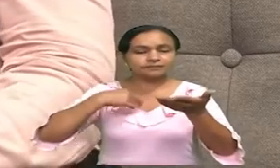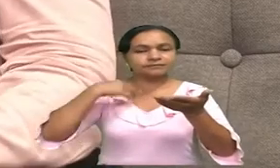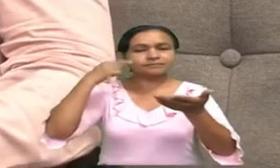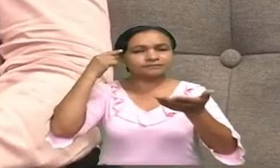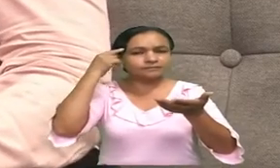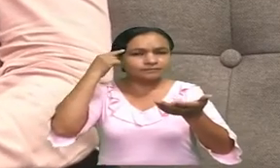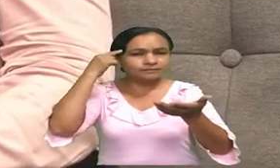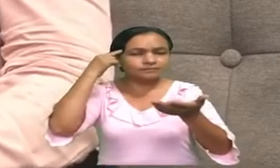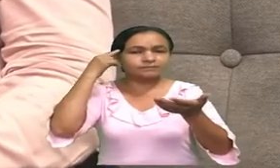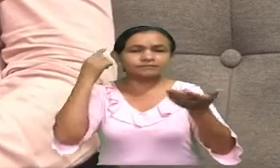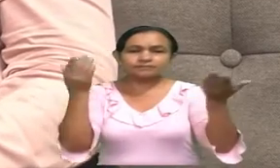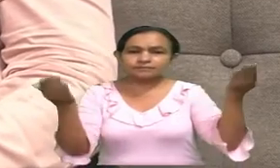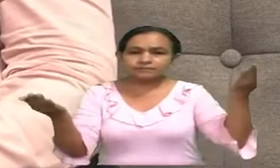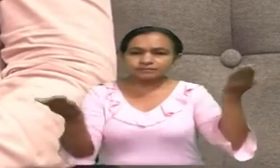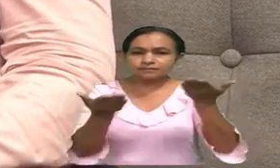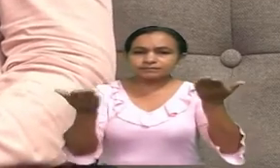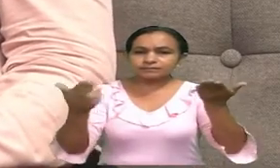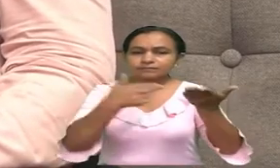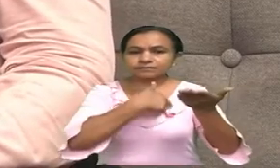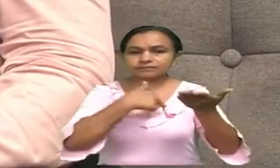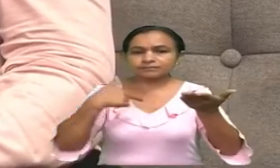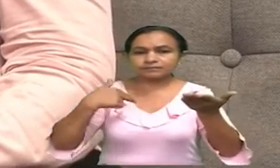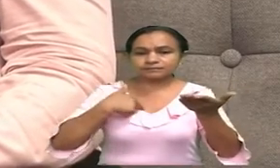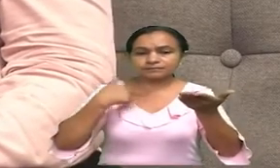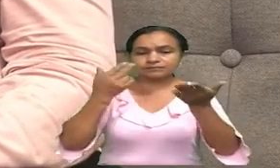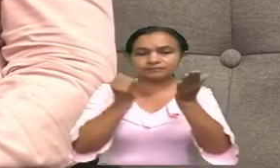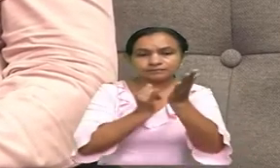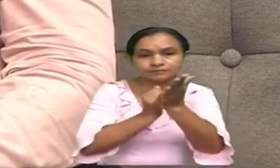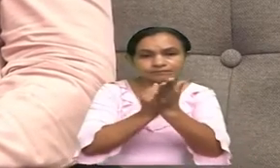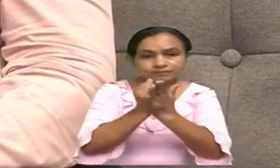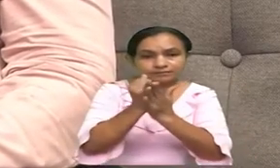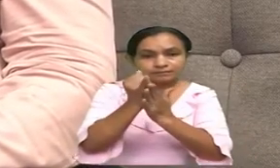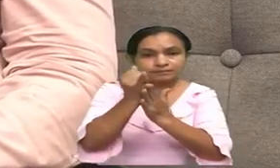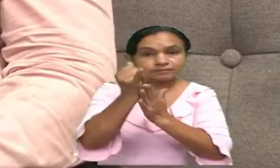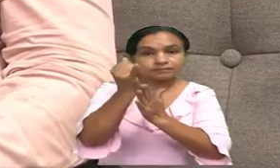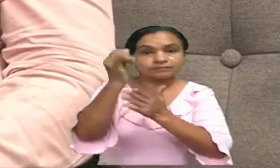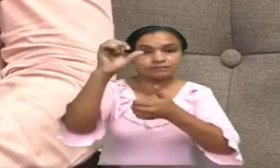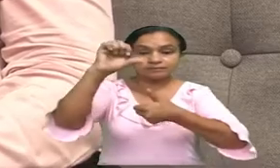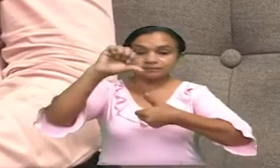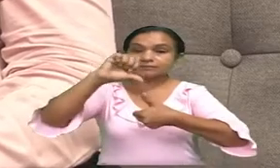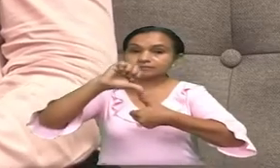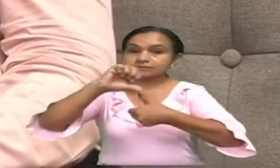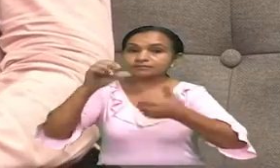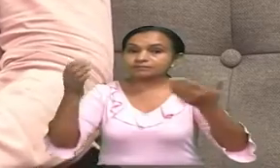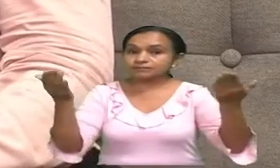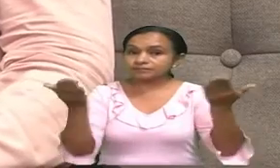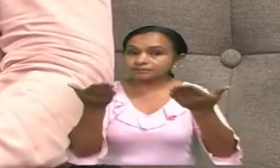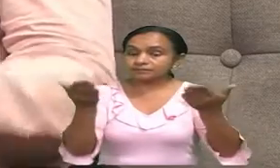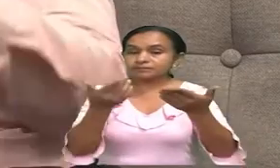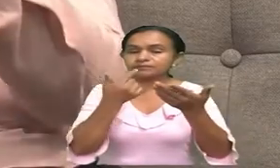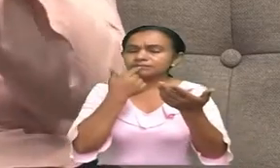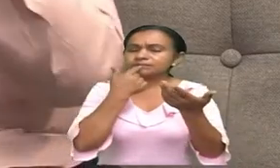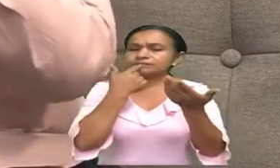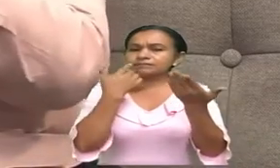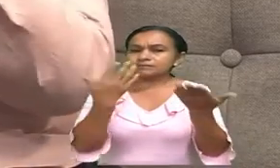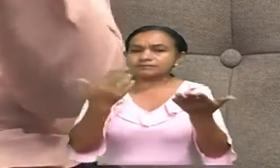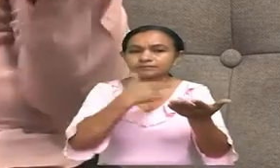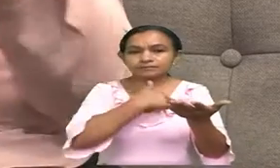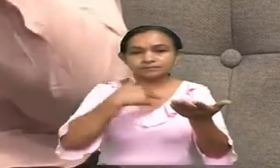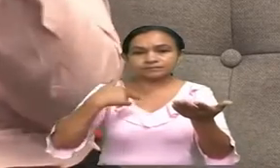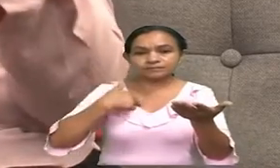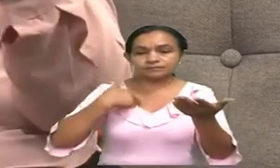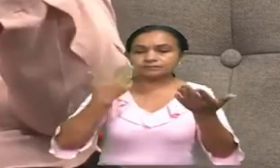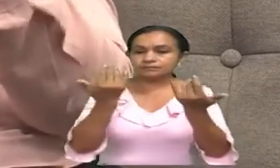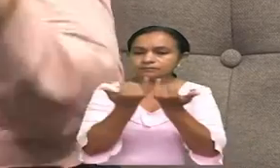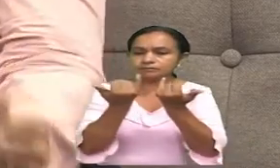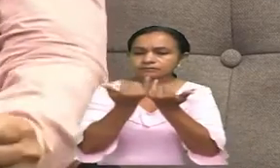sobre cómo estamos con la investigación a nivel de Centroamérica. Okay. Porque se hace un